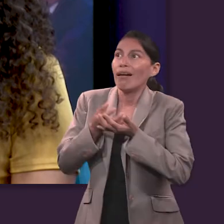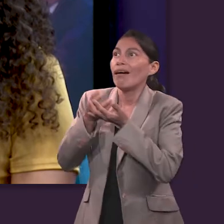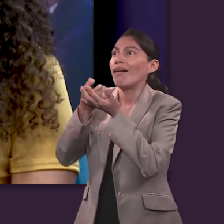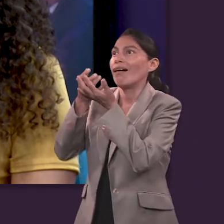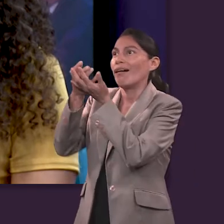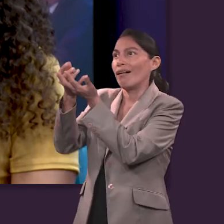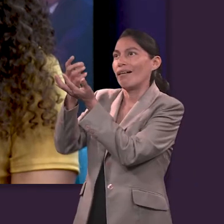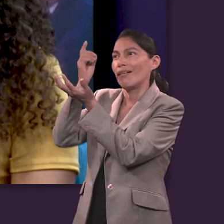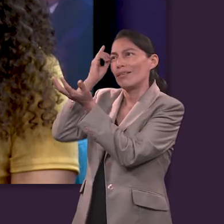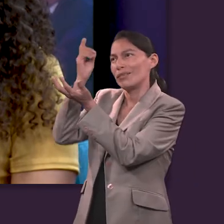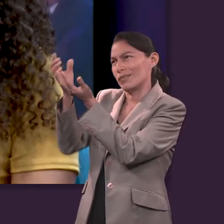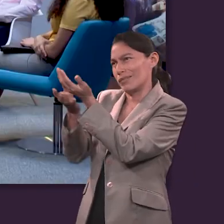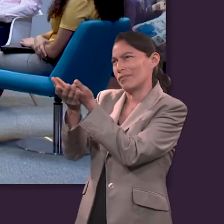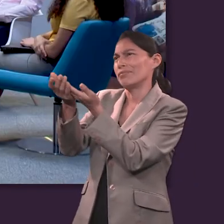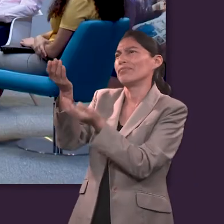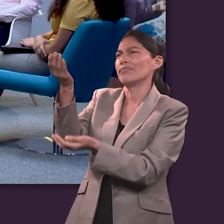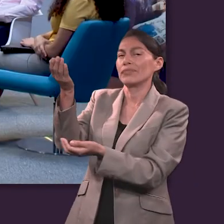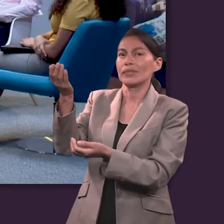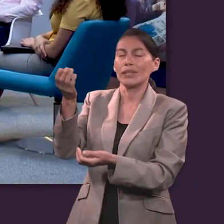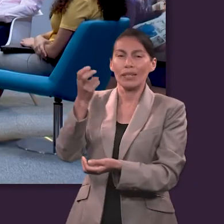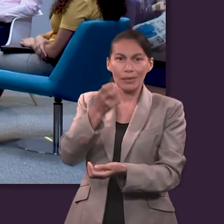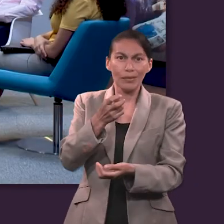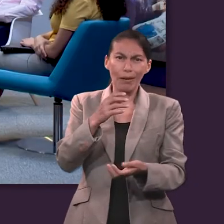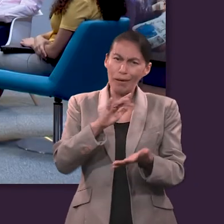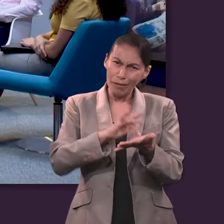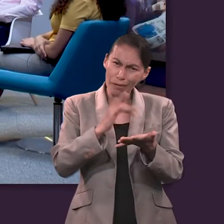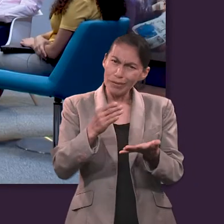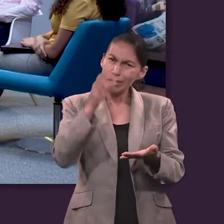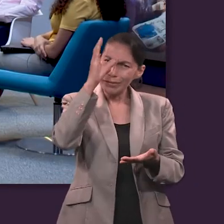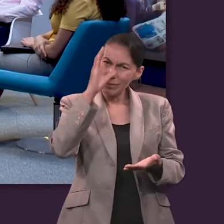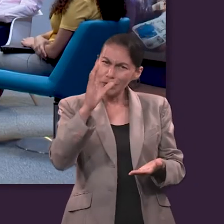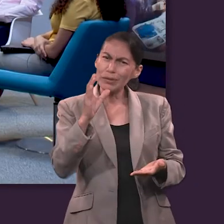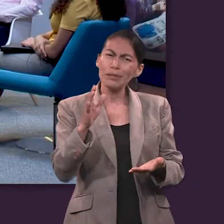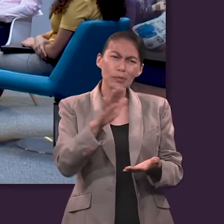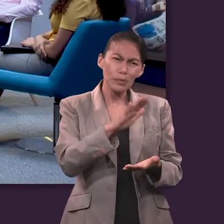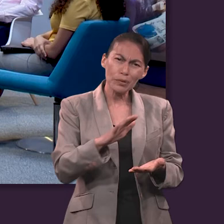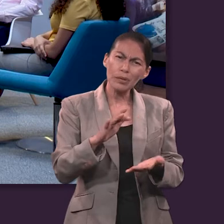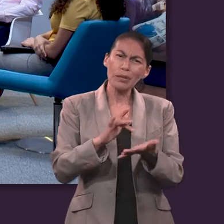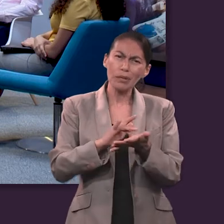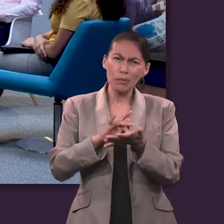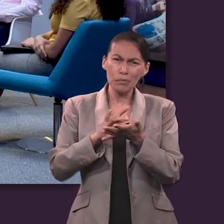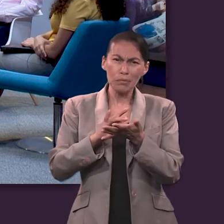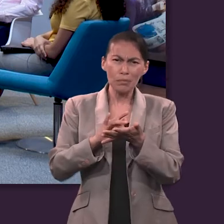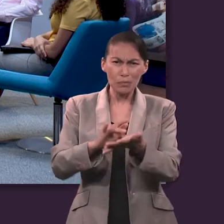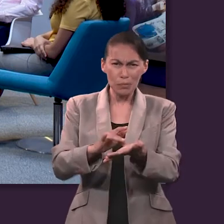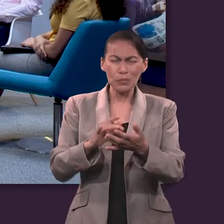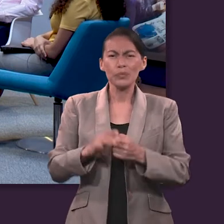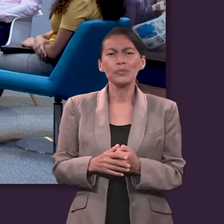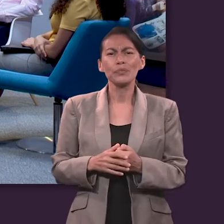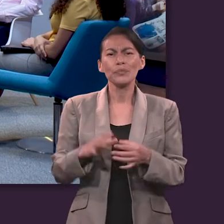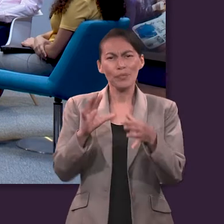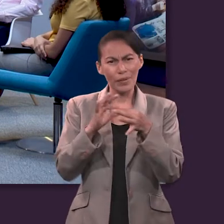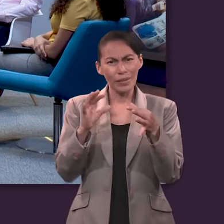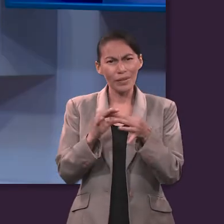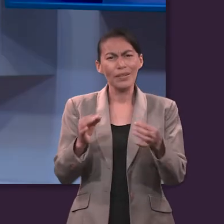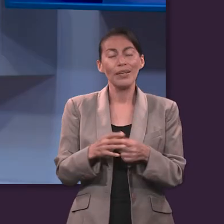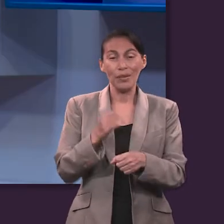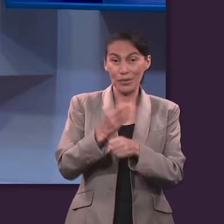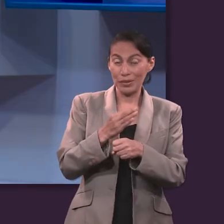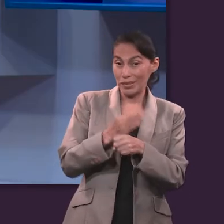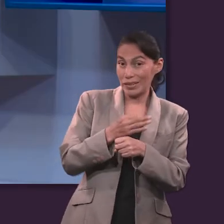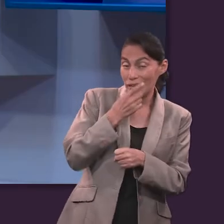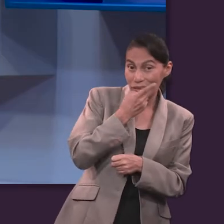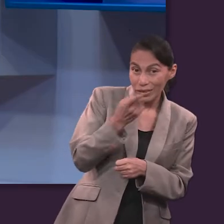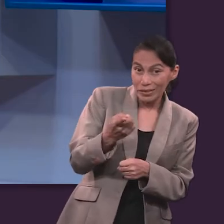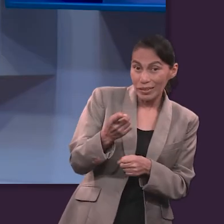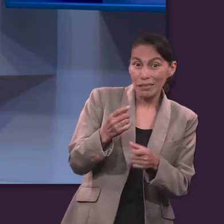sentimientos a Dios. Muchas gracias, Ciprián, por tu aporte. Y ahora que salió sobre la mesa el término albedrío,